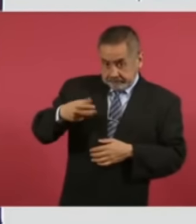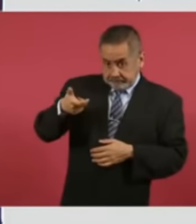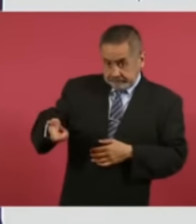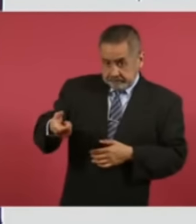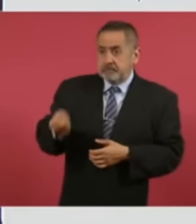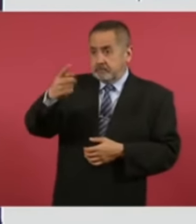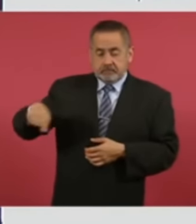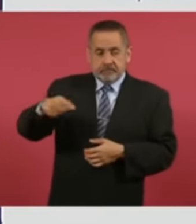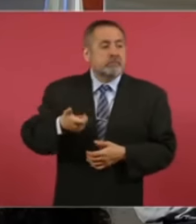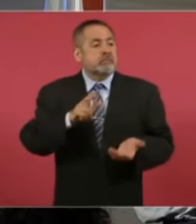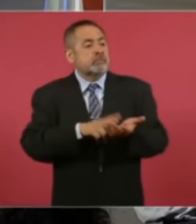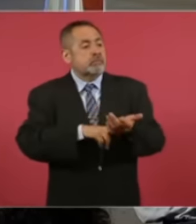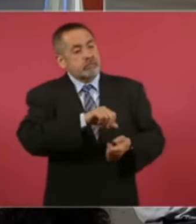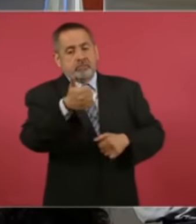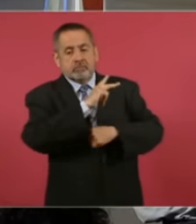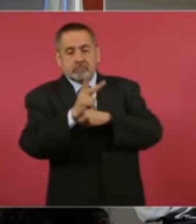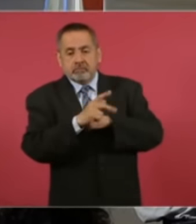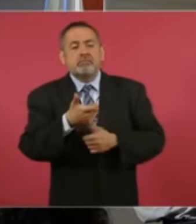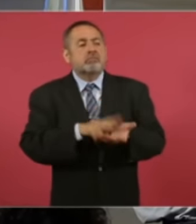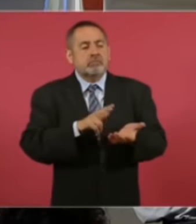ahora y lo que cuesta en otros países.